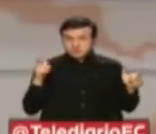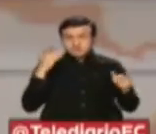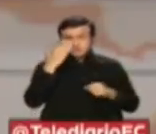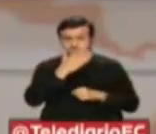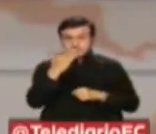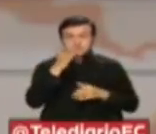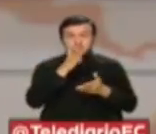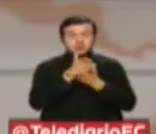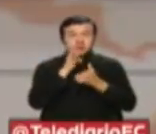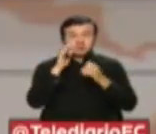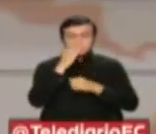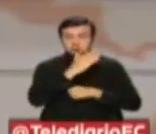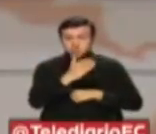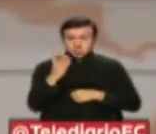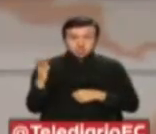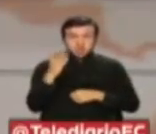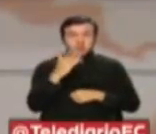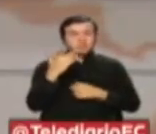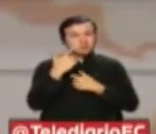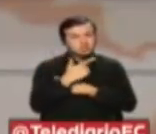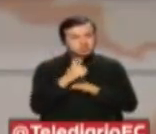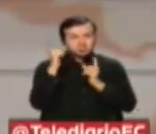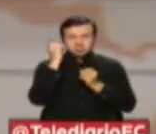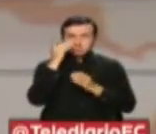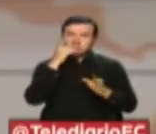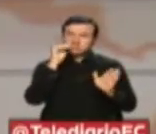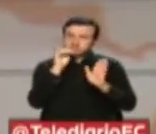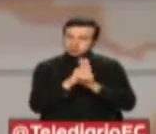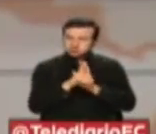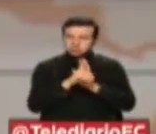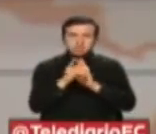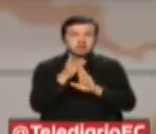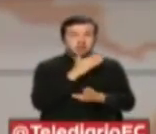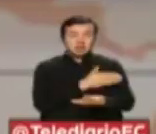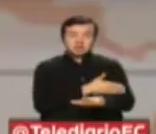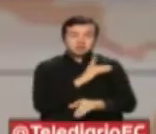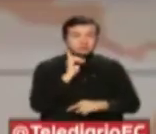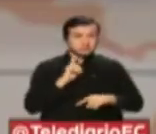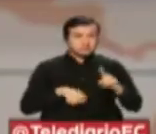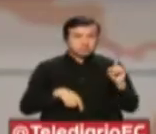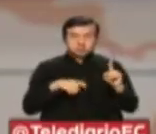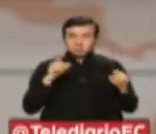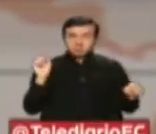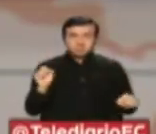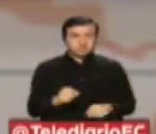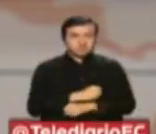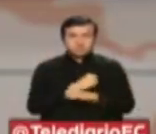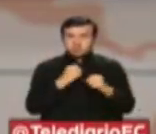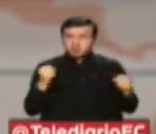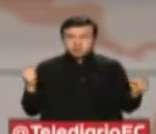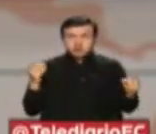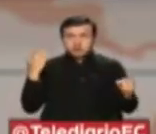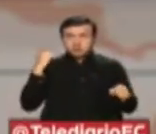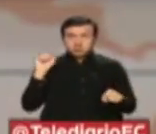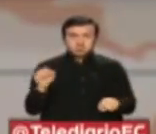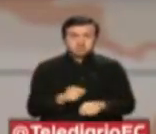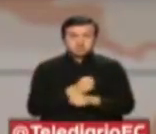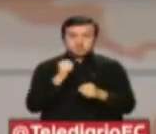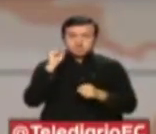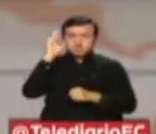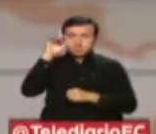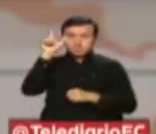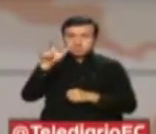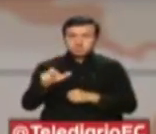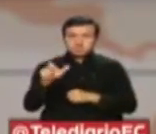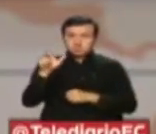ustedes de los de comunicación que tienen la libertad para denunciar antes no hubiera podido hoy ha sido imposible pasar un vídeo de